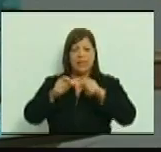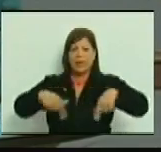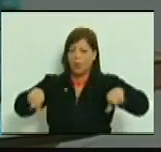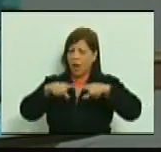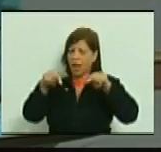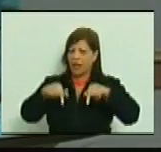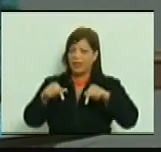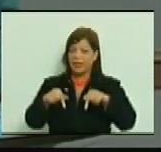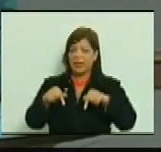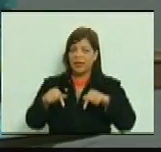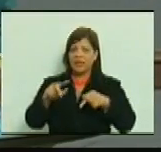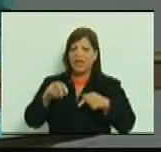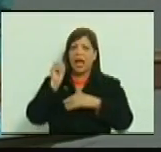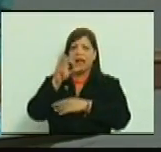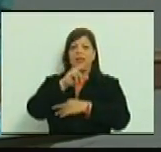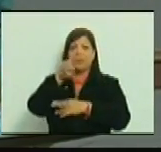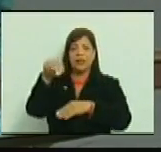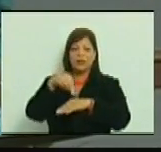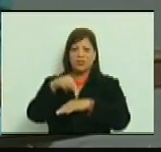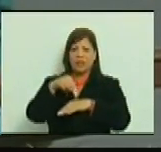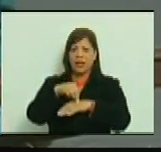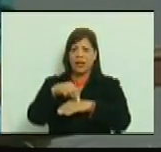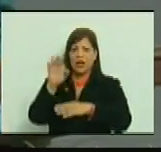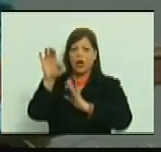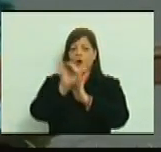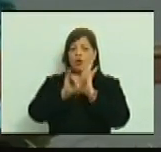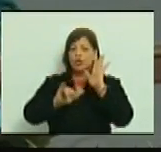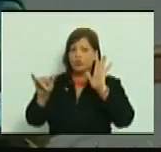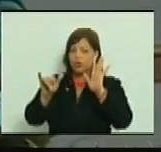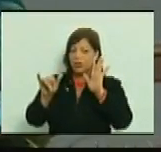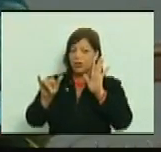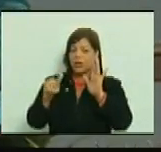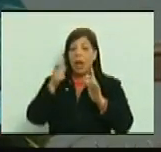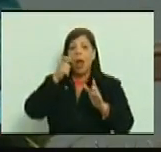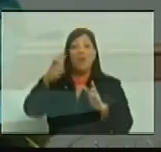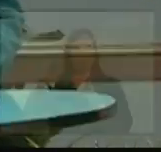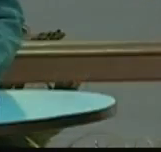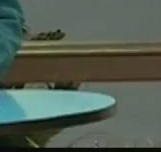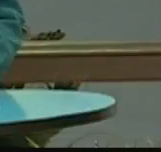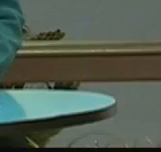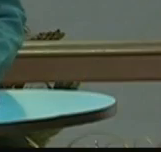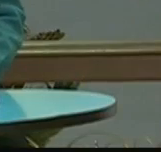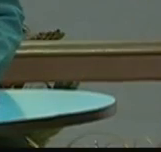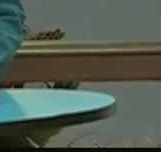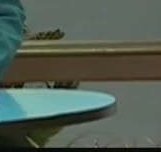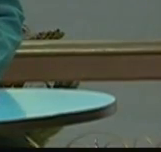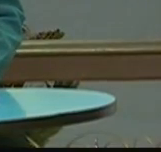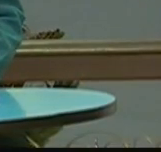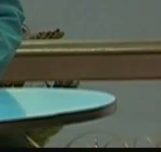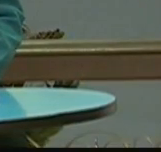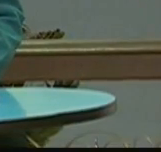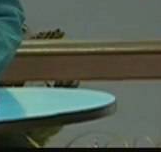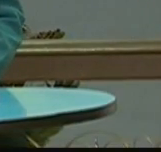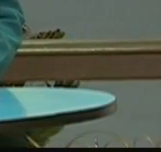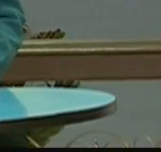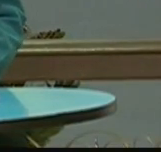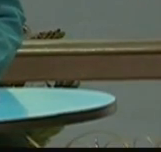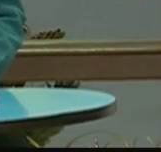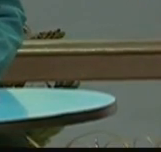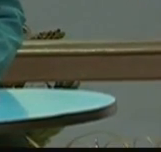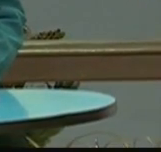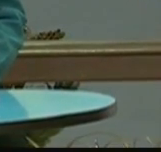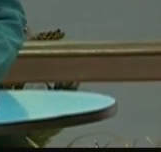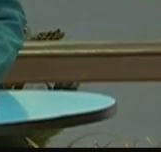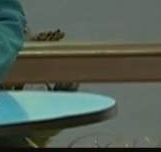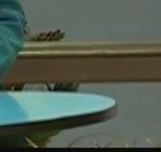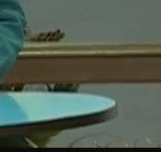en el hemiciclo de la Asamblea Nacional Constituyente, donde el pueblo venezolano, a través de nuestras pantallas, sigue paso a paso